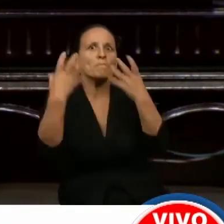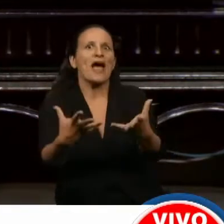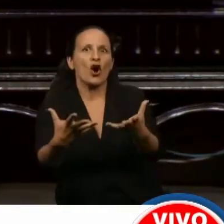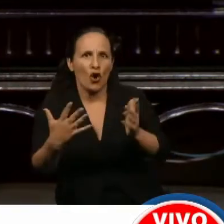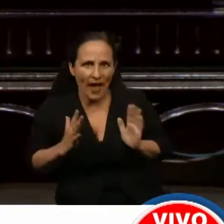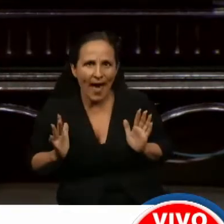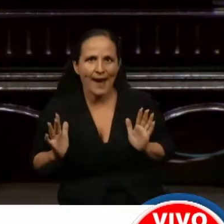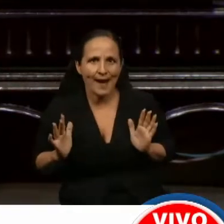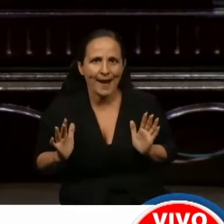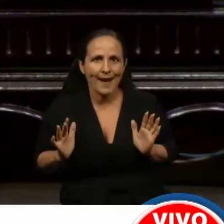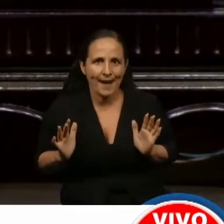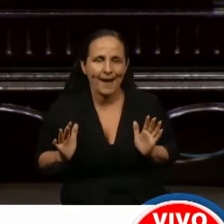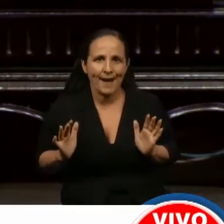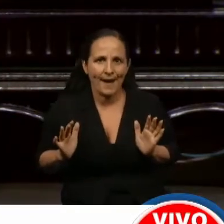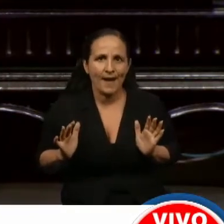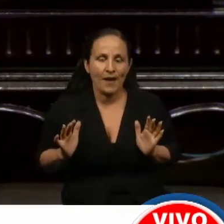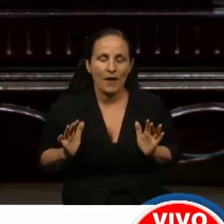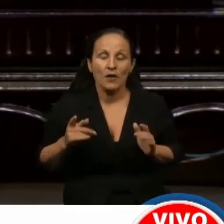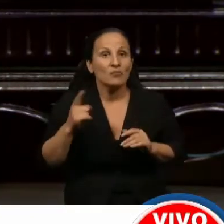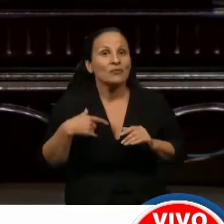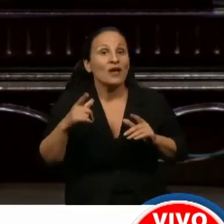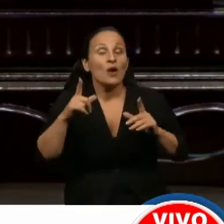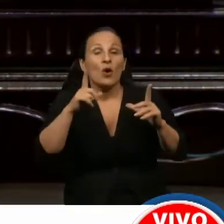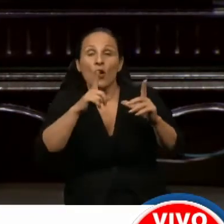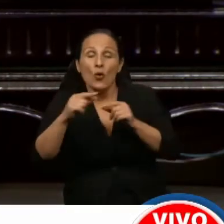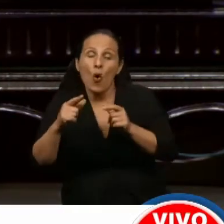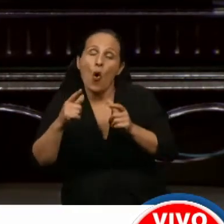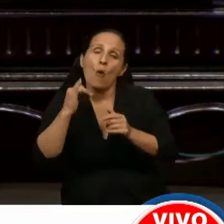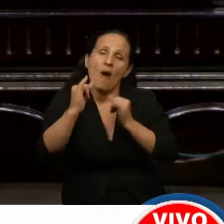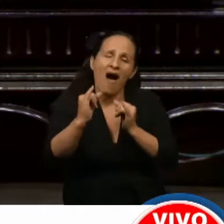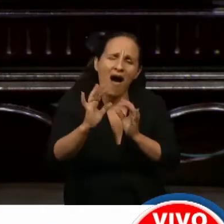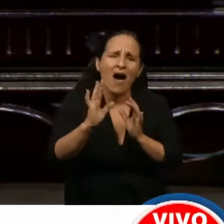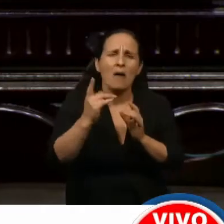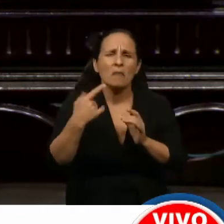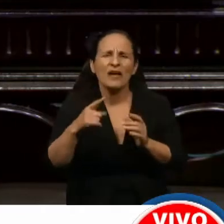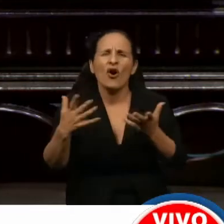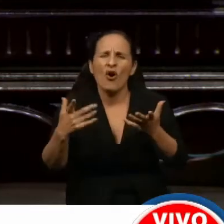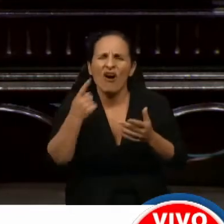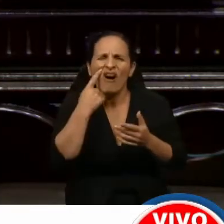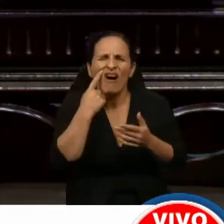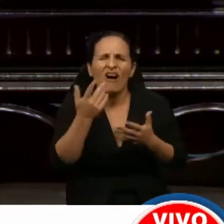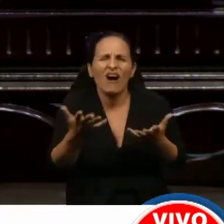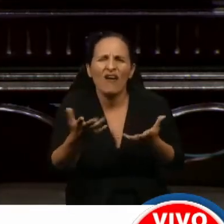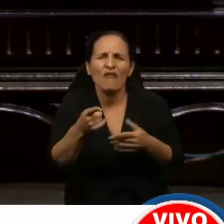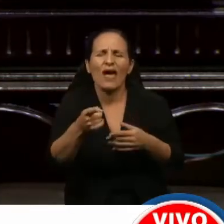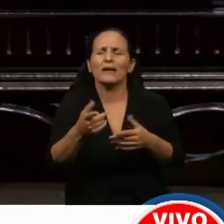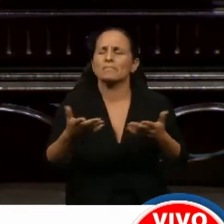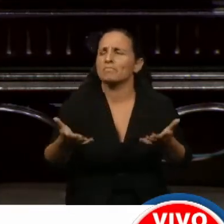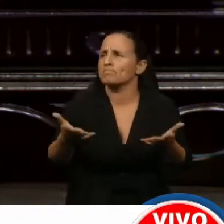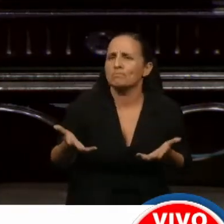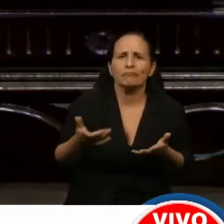Ahora, más allá de estos números, uno podría decir, bueno, ¿cuánto se fortaleció o cuánto